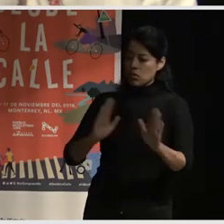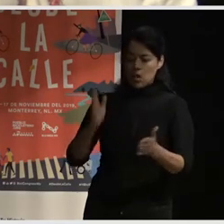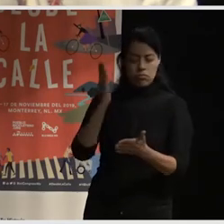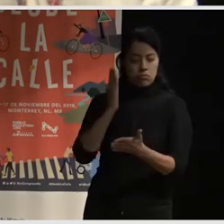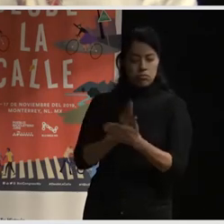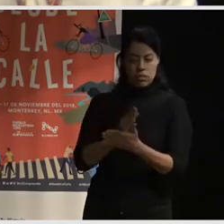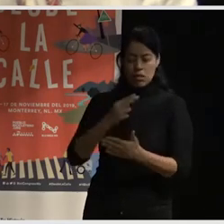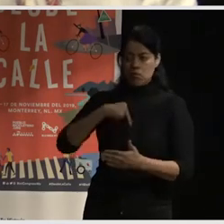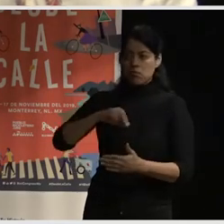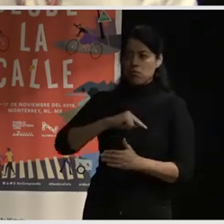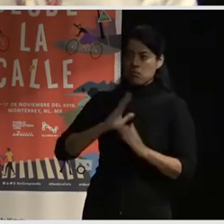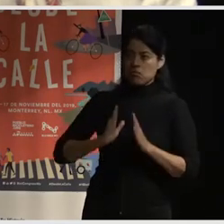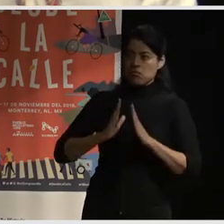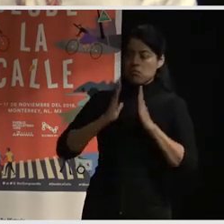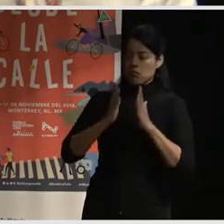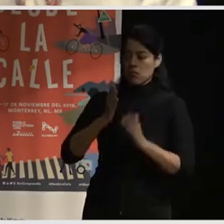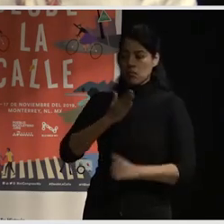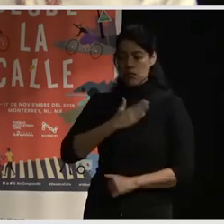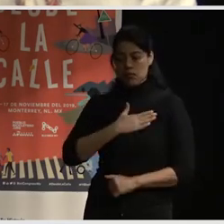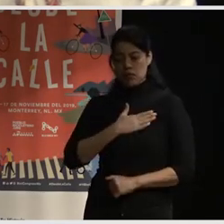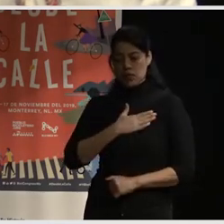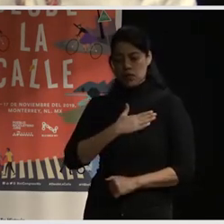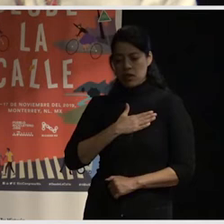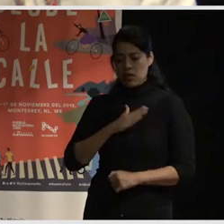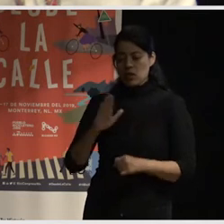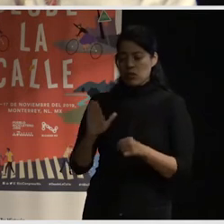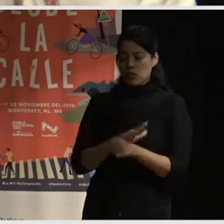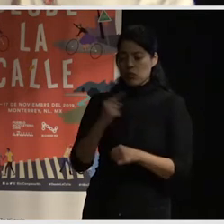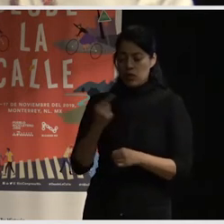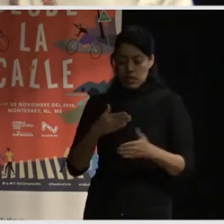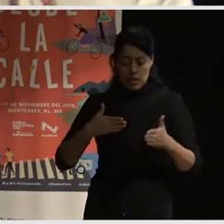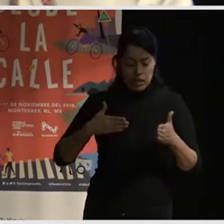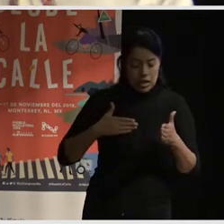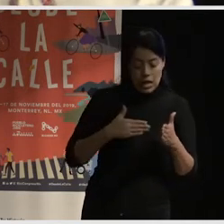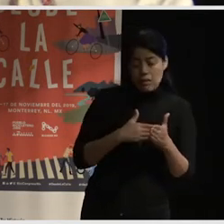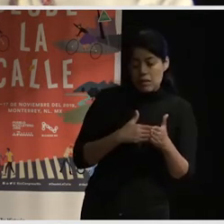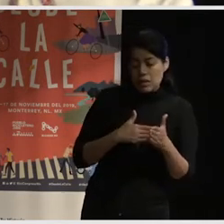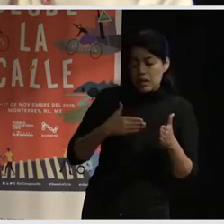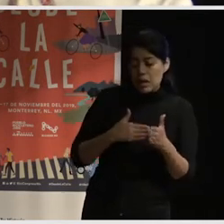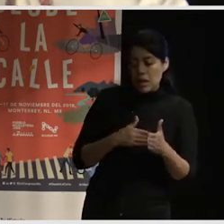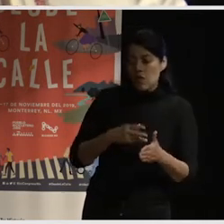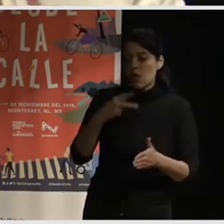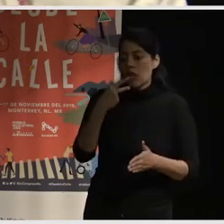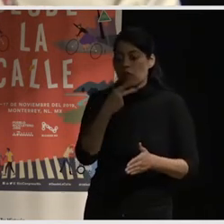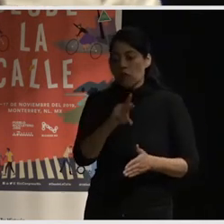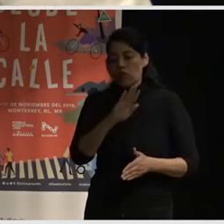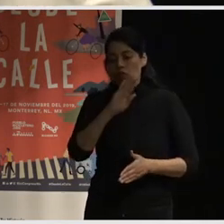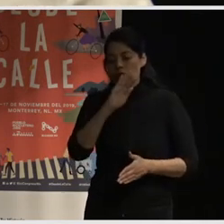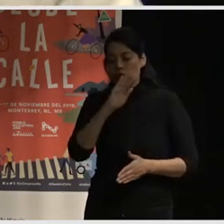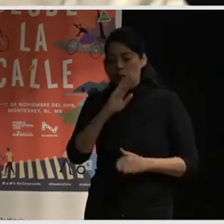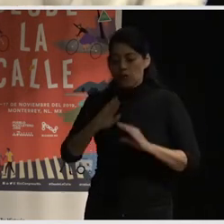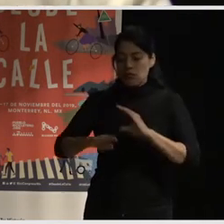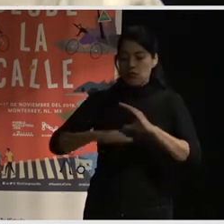sorprendente para mí que la mayor barrera fueron las propias mamás osa recibimos